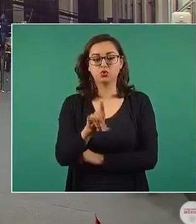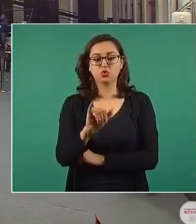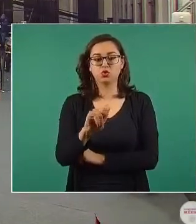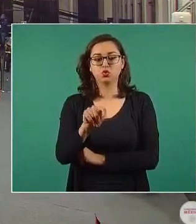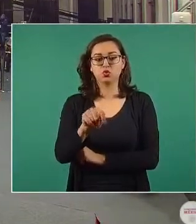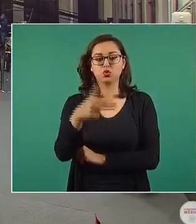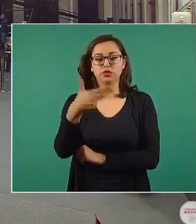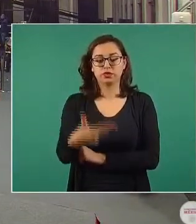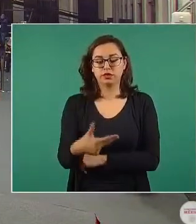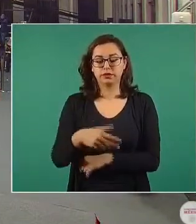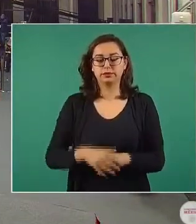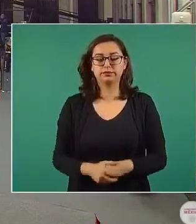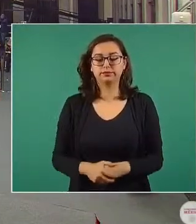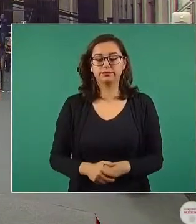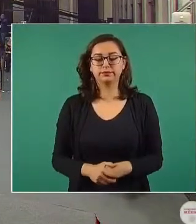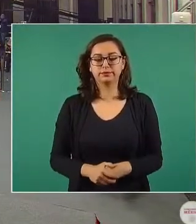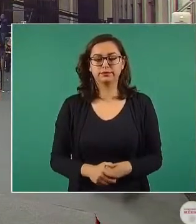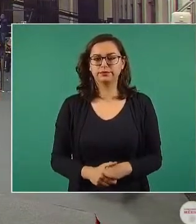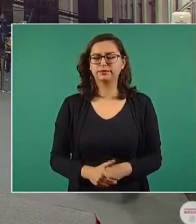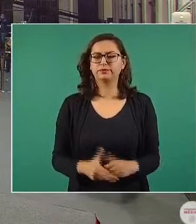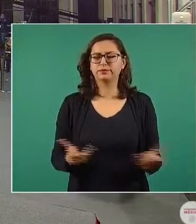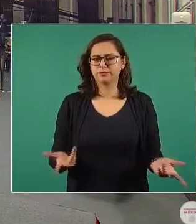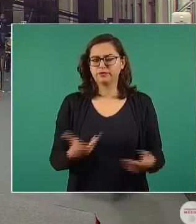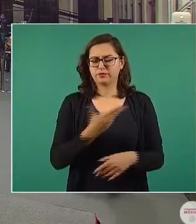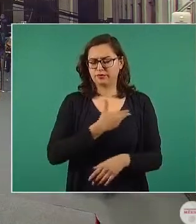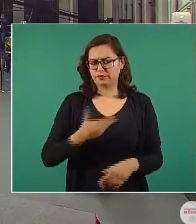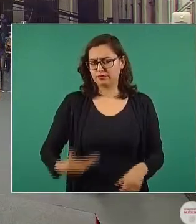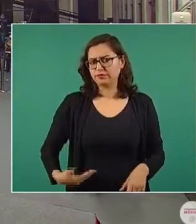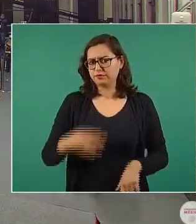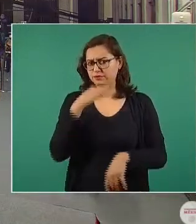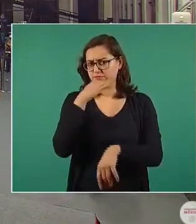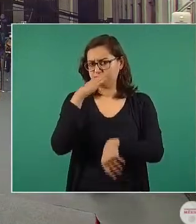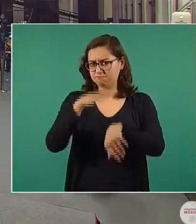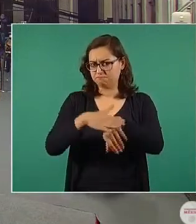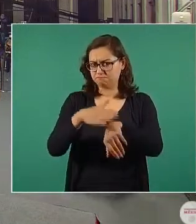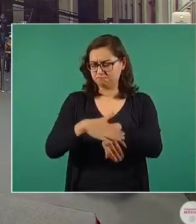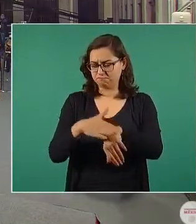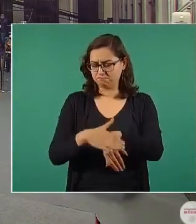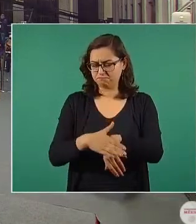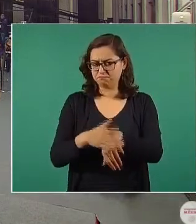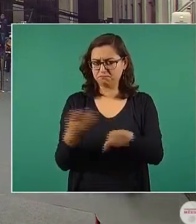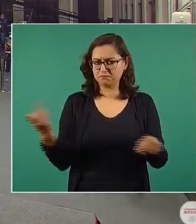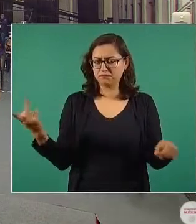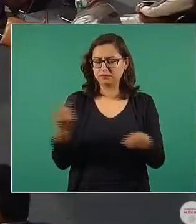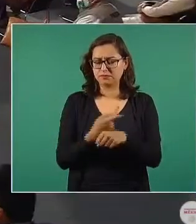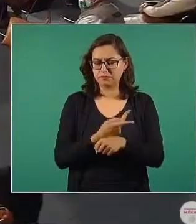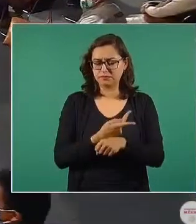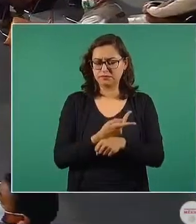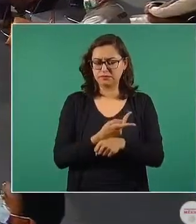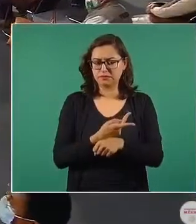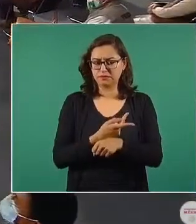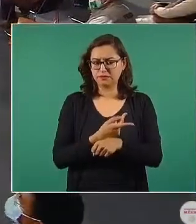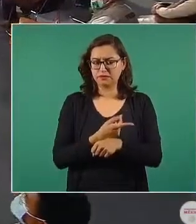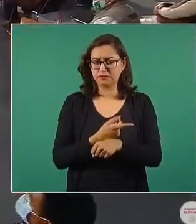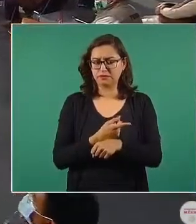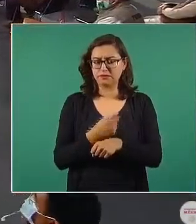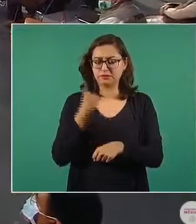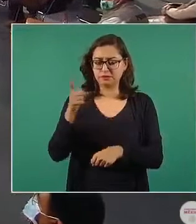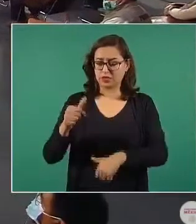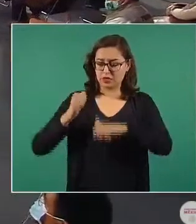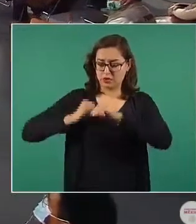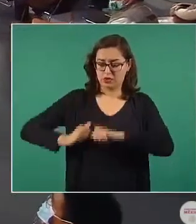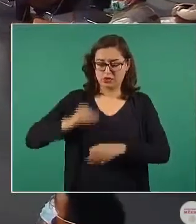Veracruz. Presidente, hace unos días le habíamos informado sobre esta situación financiera, esta crisis financiera que vive el Poder